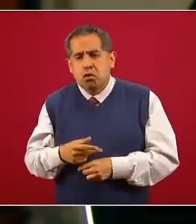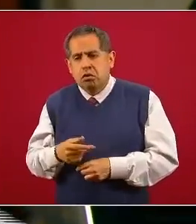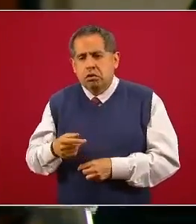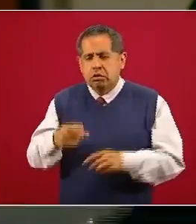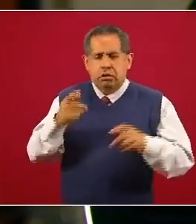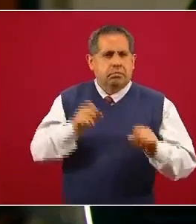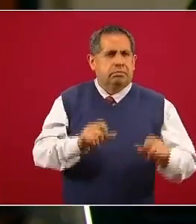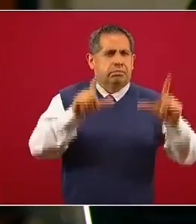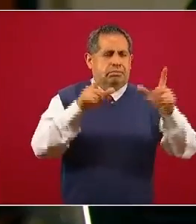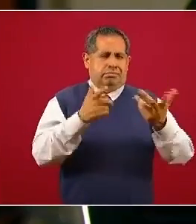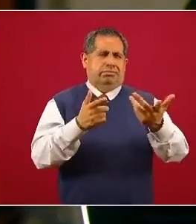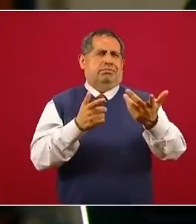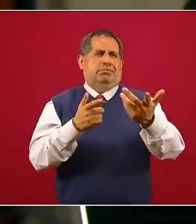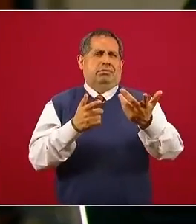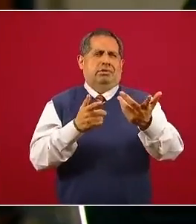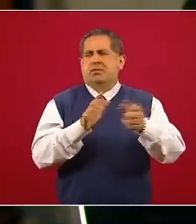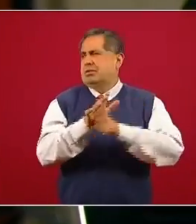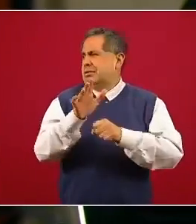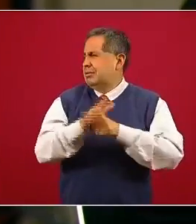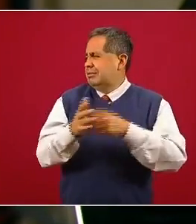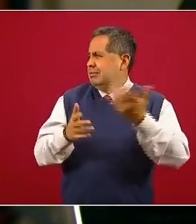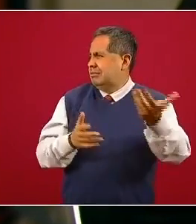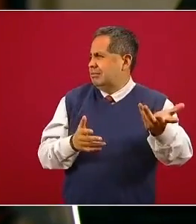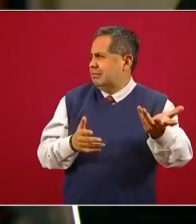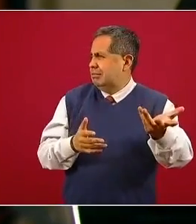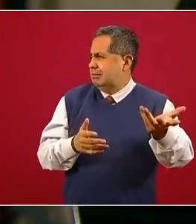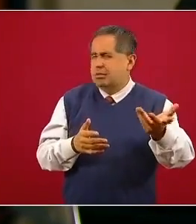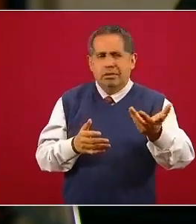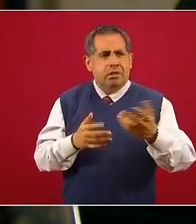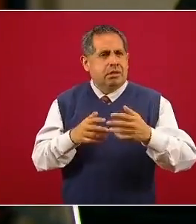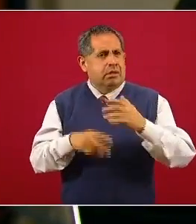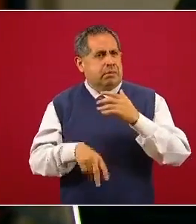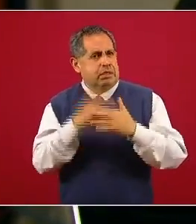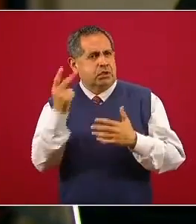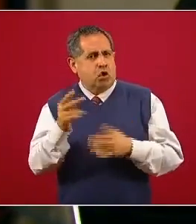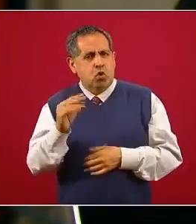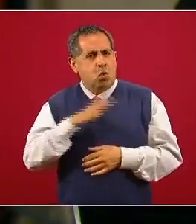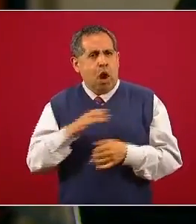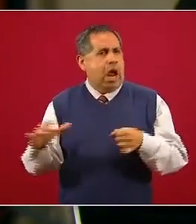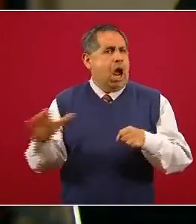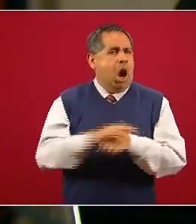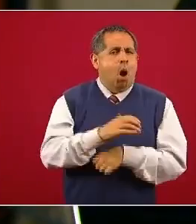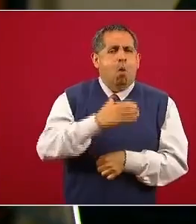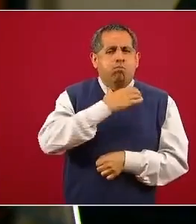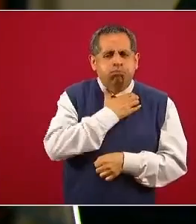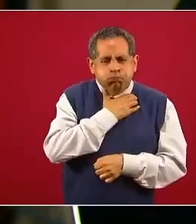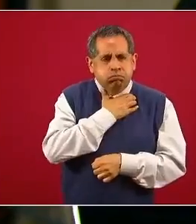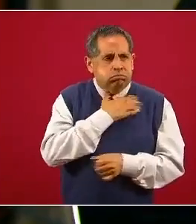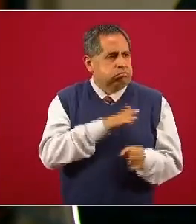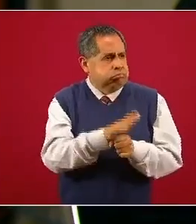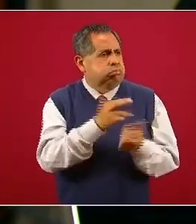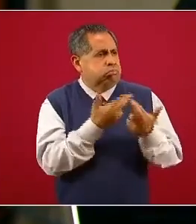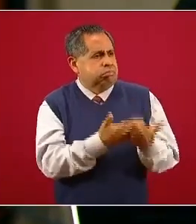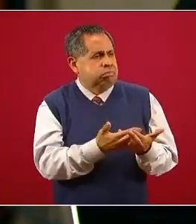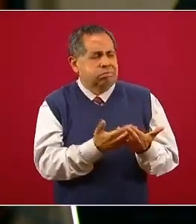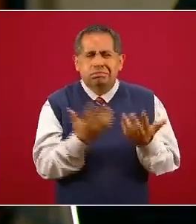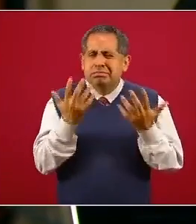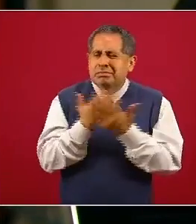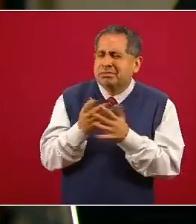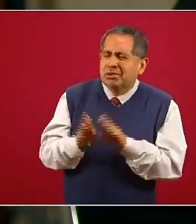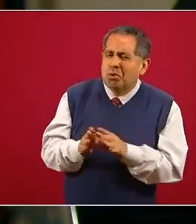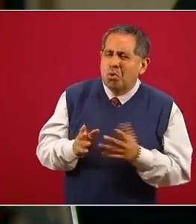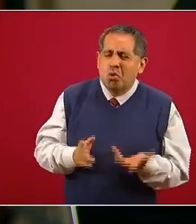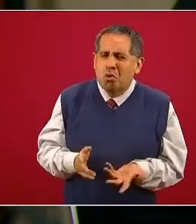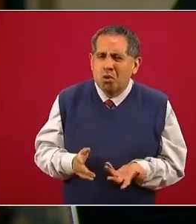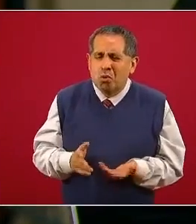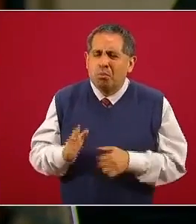vemos las gráficas y vemos que no ha habido una saturación. Ahora nos dice otra vez que no tuvieron una saturación, que no se usaron todas las camas. Entonces,